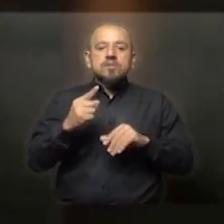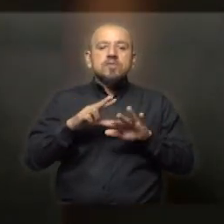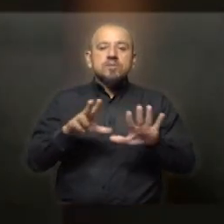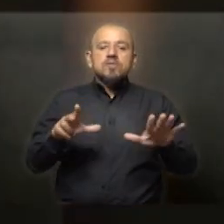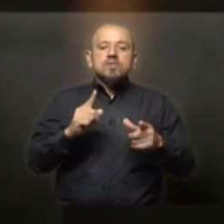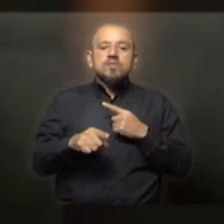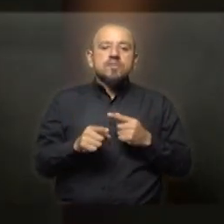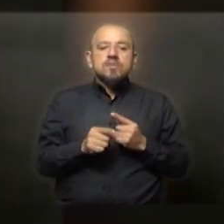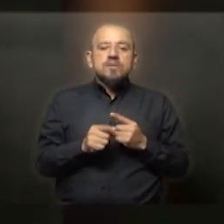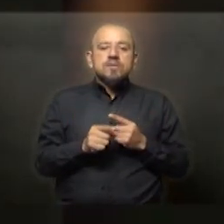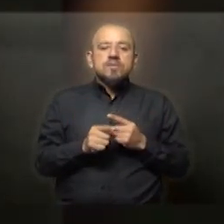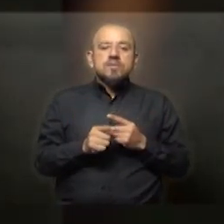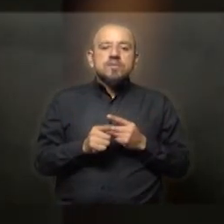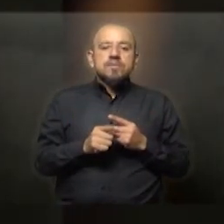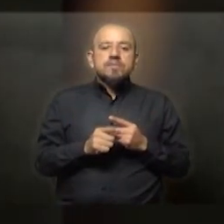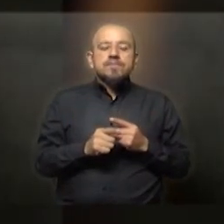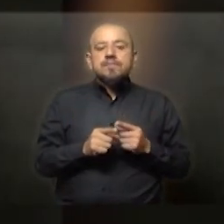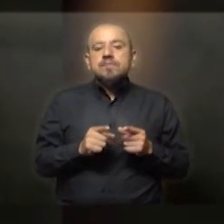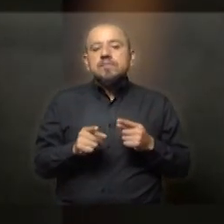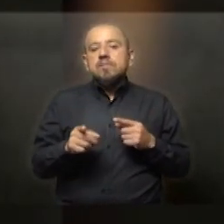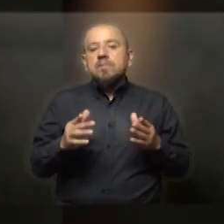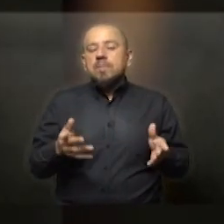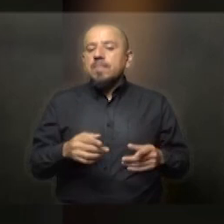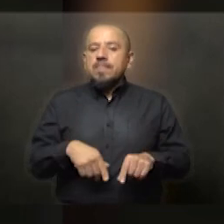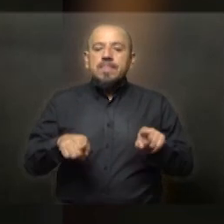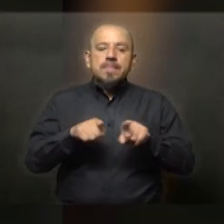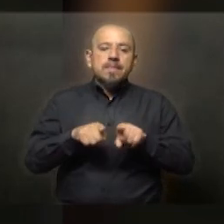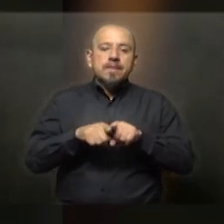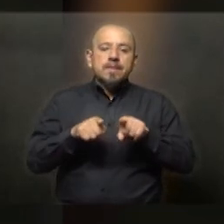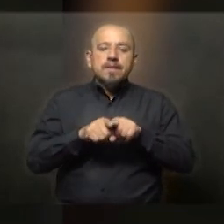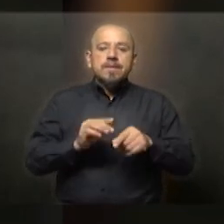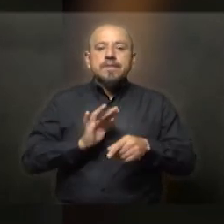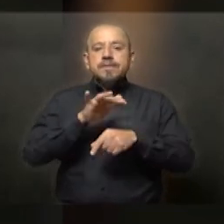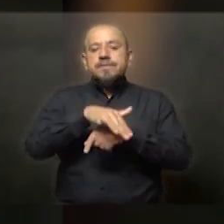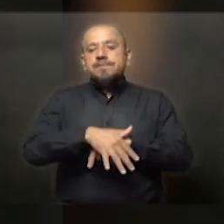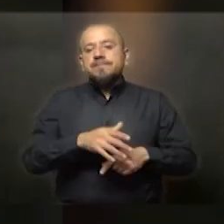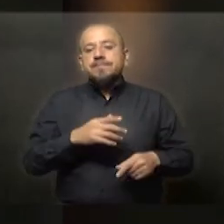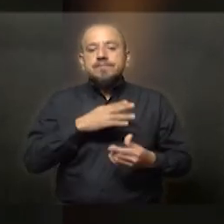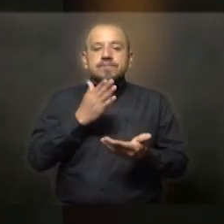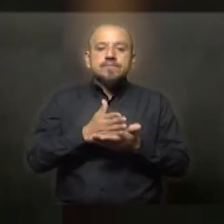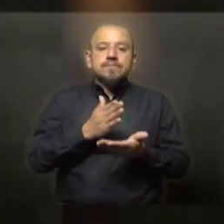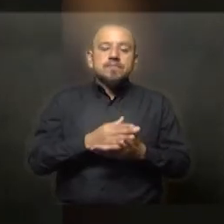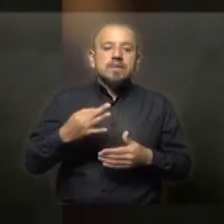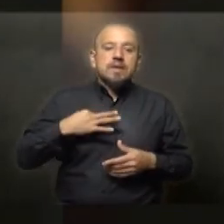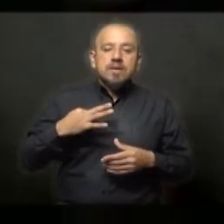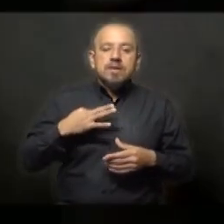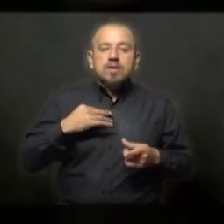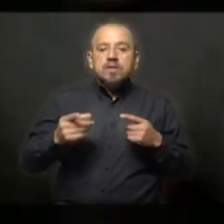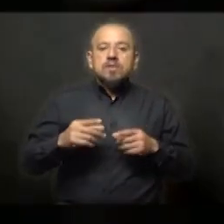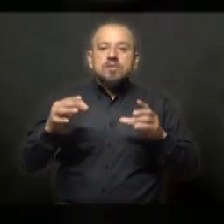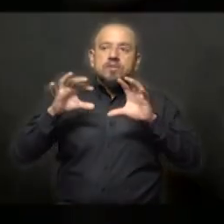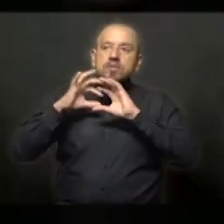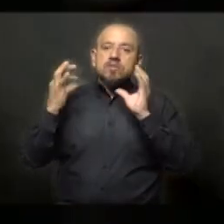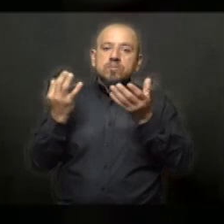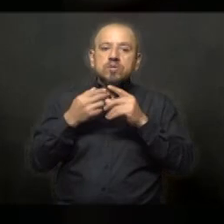viene de la misma raíz de el derecho a vivir en el planeta en el